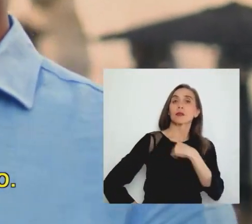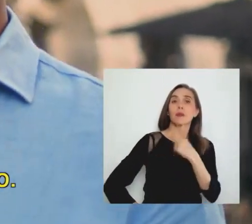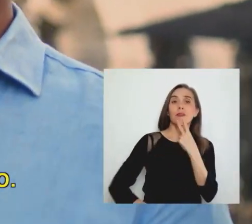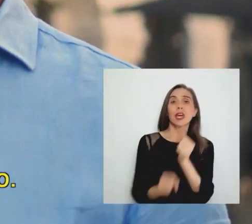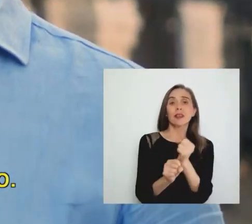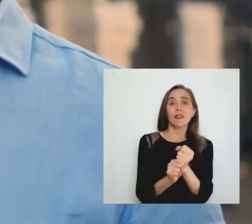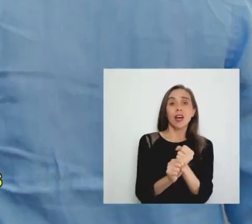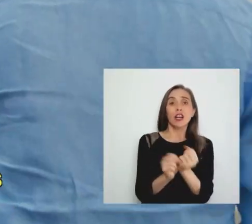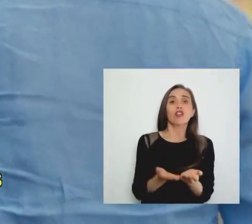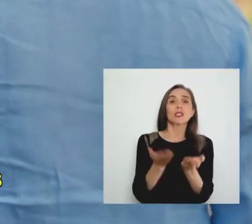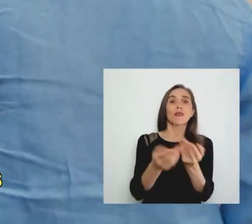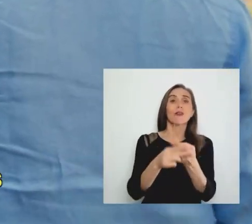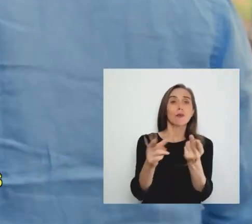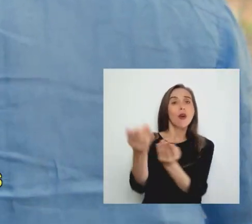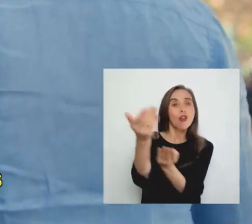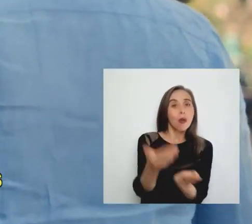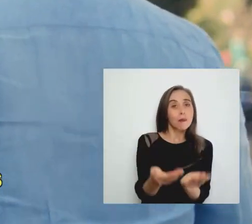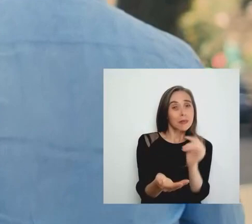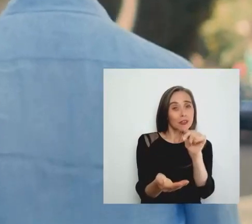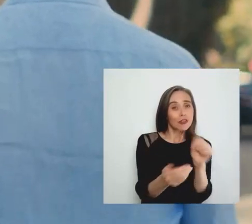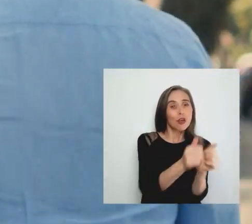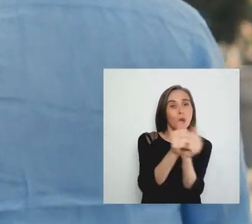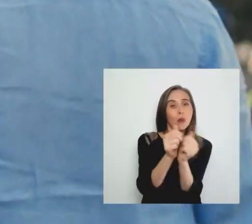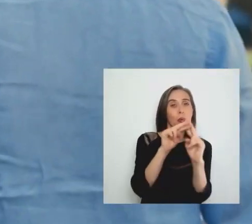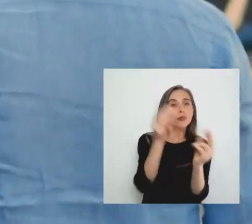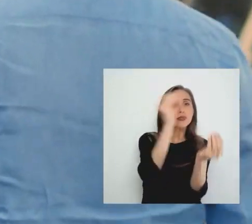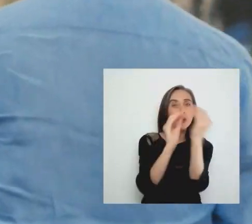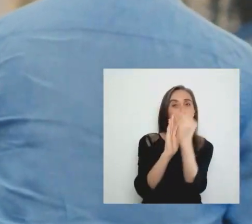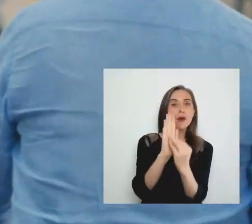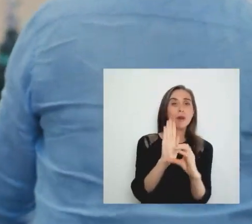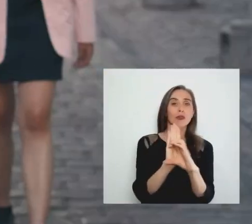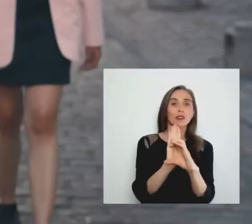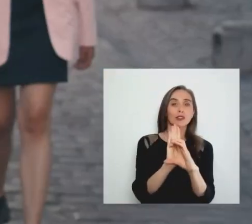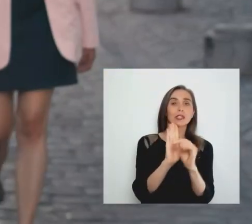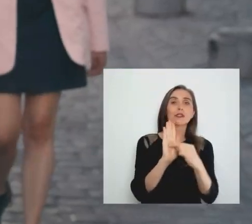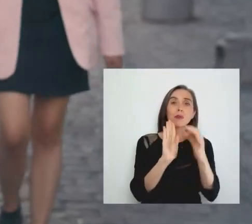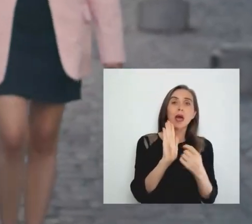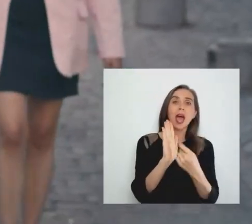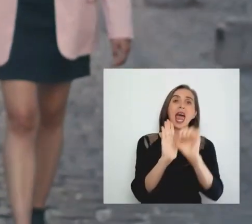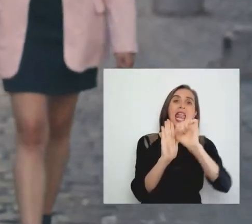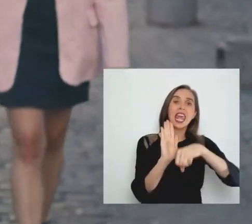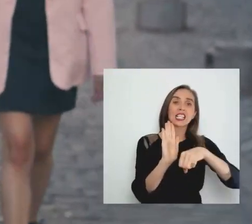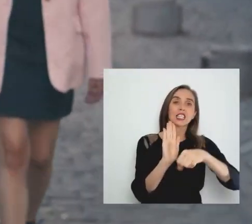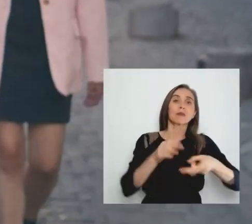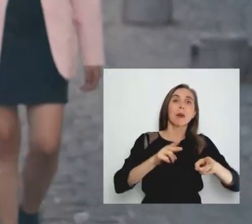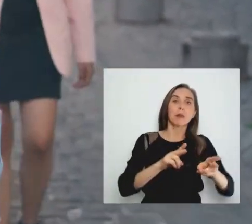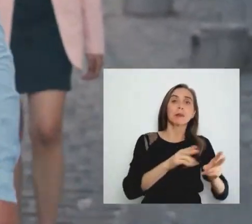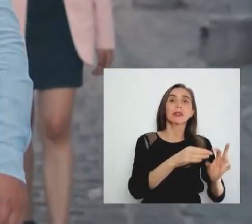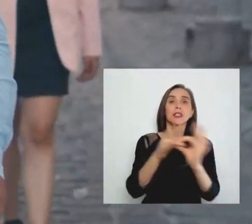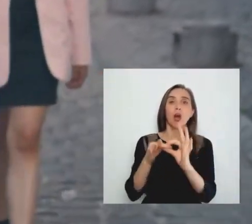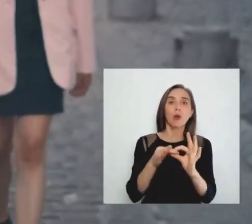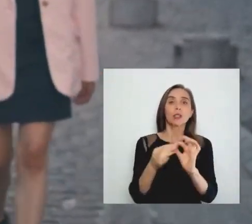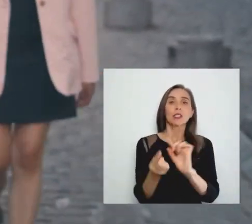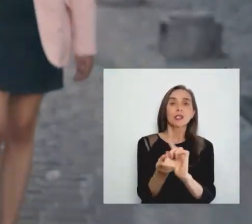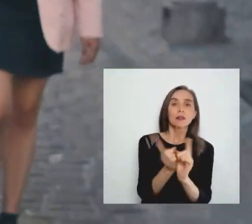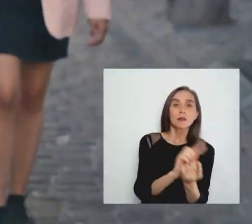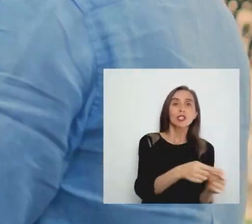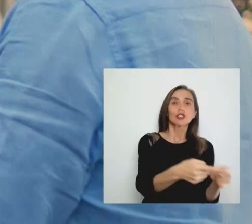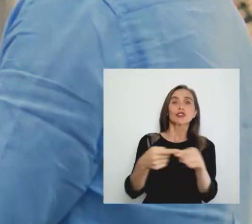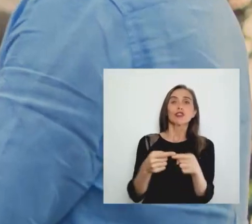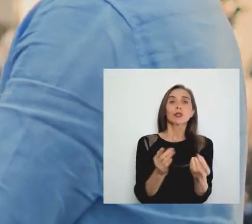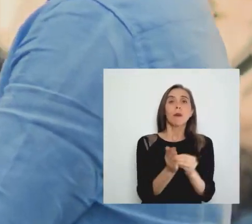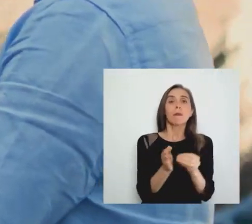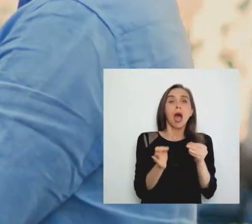mi vida servicio público hoy Quiero invitarlos a que podamos escribir juntos esta Constitución para que sea legítima y que nos permita unir y construir